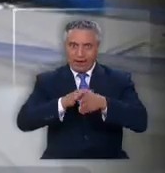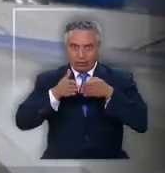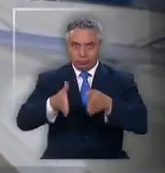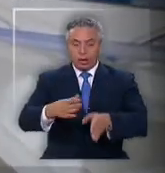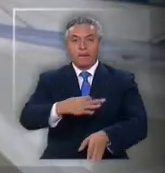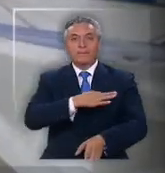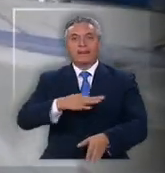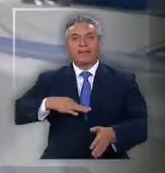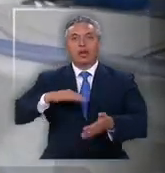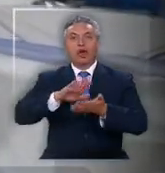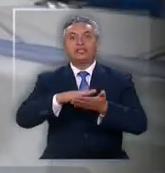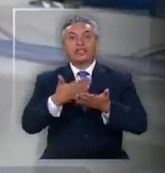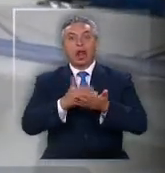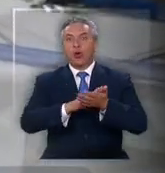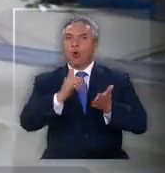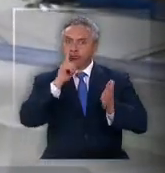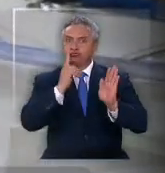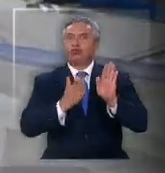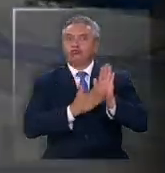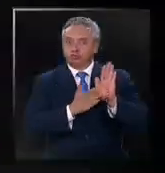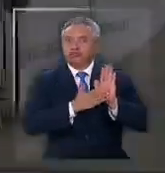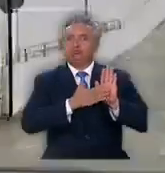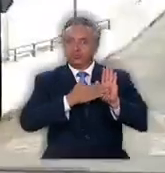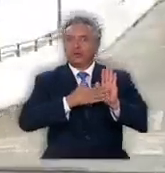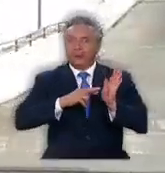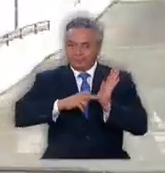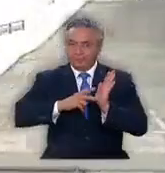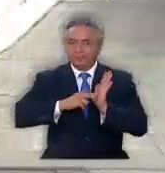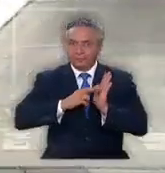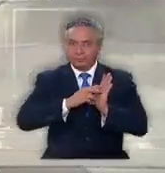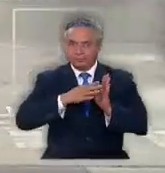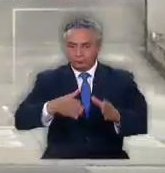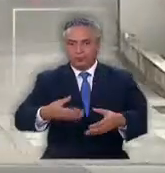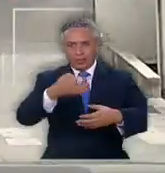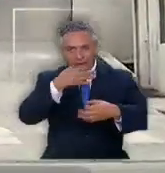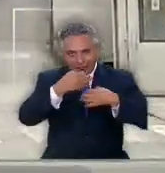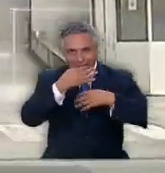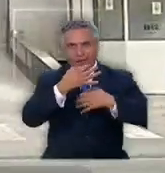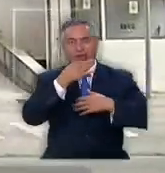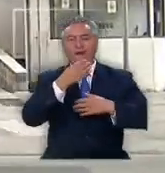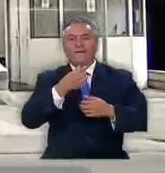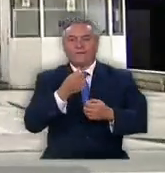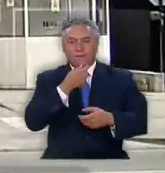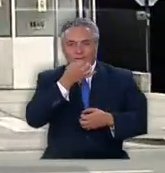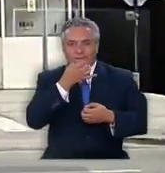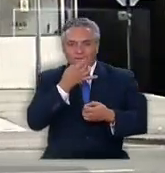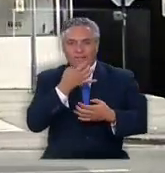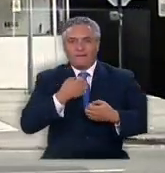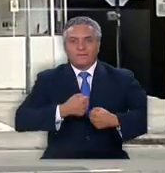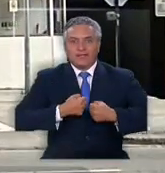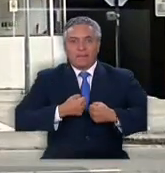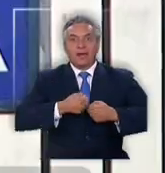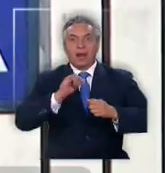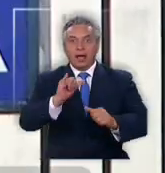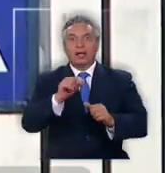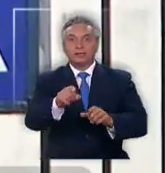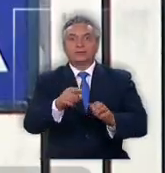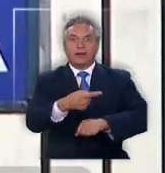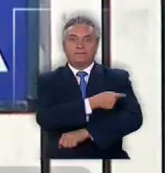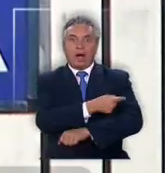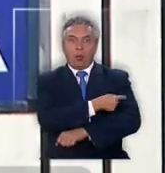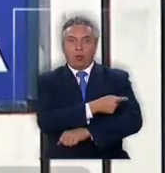de salud tiene un manual de procedimientos que incluye la aspiración de líquidos vitaminas y vacunas fue lo que no recibió una pequeña